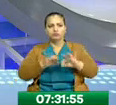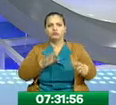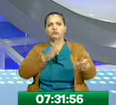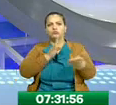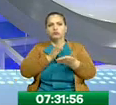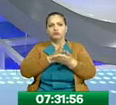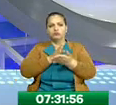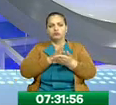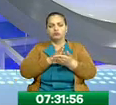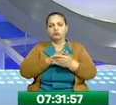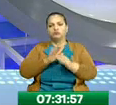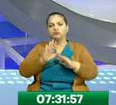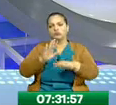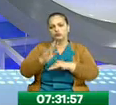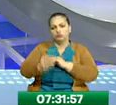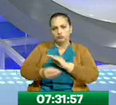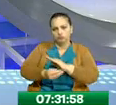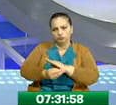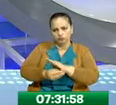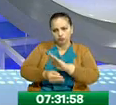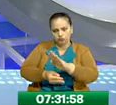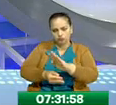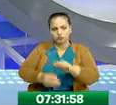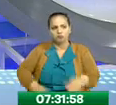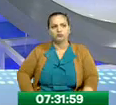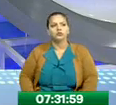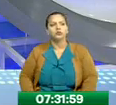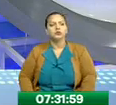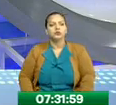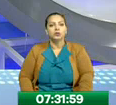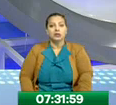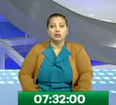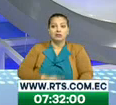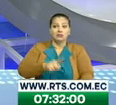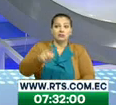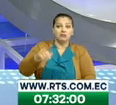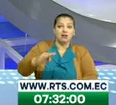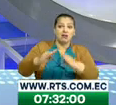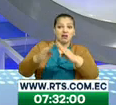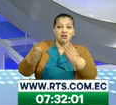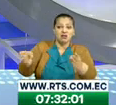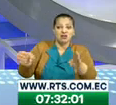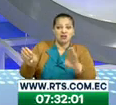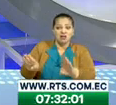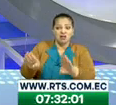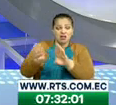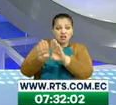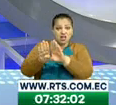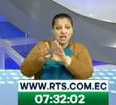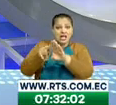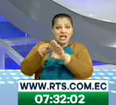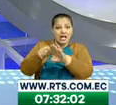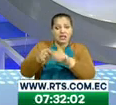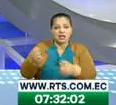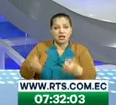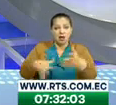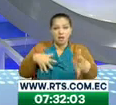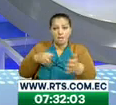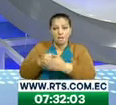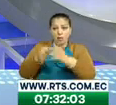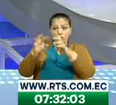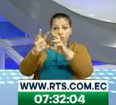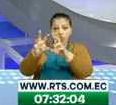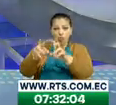solo una acotación muy puntual. Ajá. La particularidad del inmueble que ha sido afectado y que no es la primera vez que recibe el impacto de